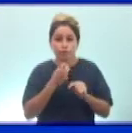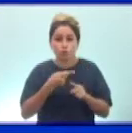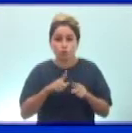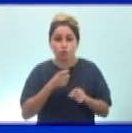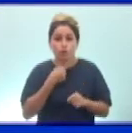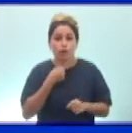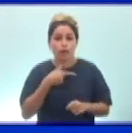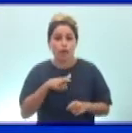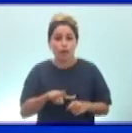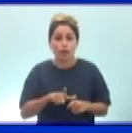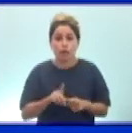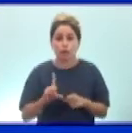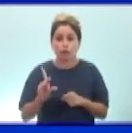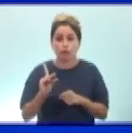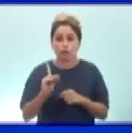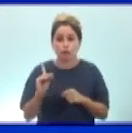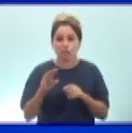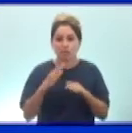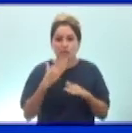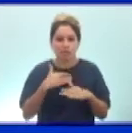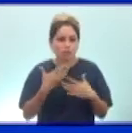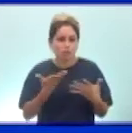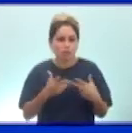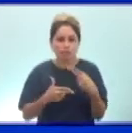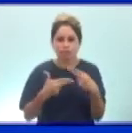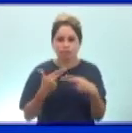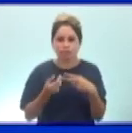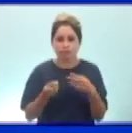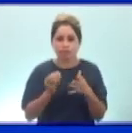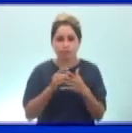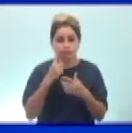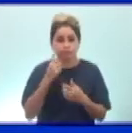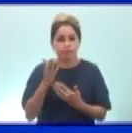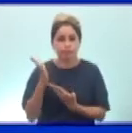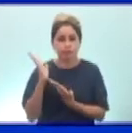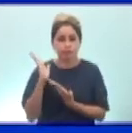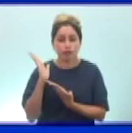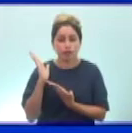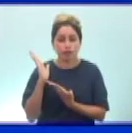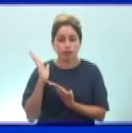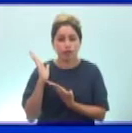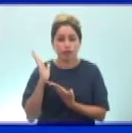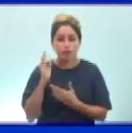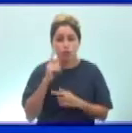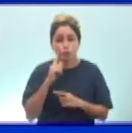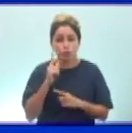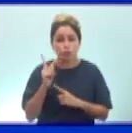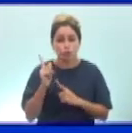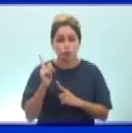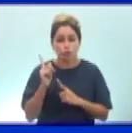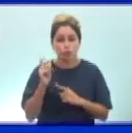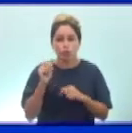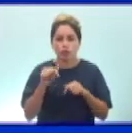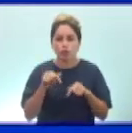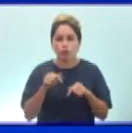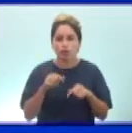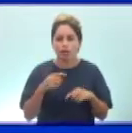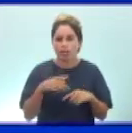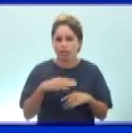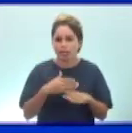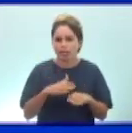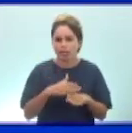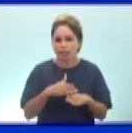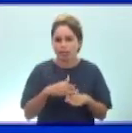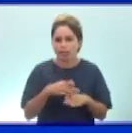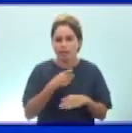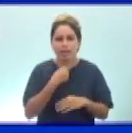tipo D que se representan de esta manera en el espacio. Como pueden ver, a partir de aquí les proponemos una serie de ejemplos de